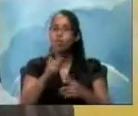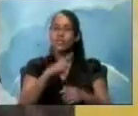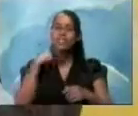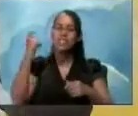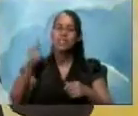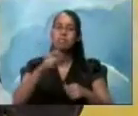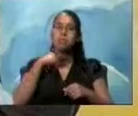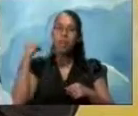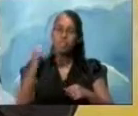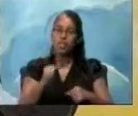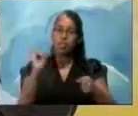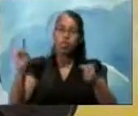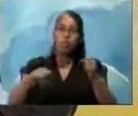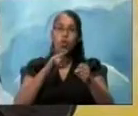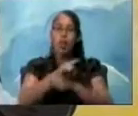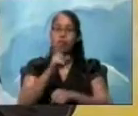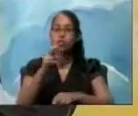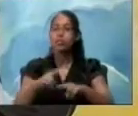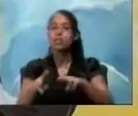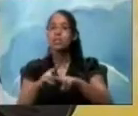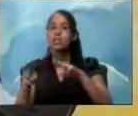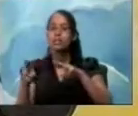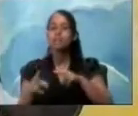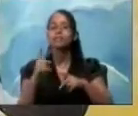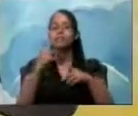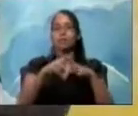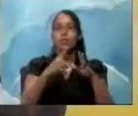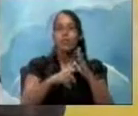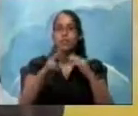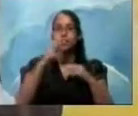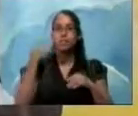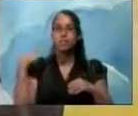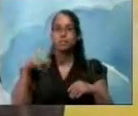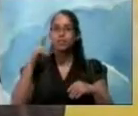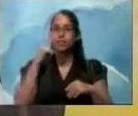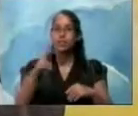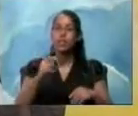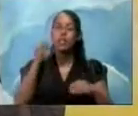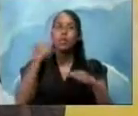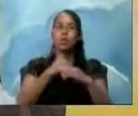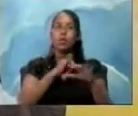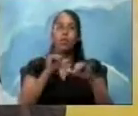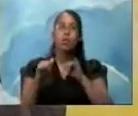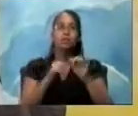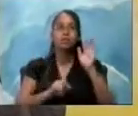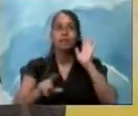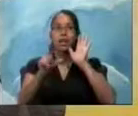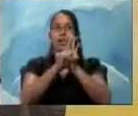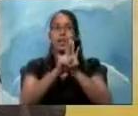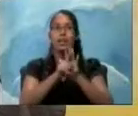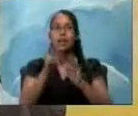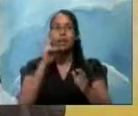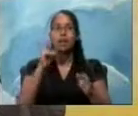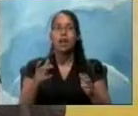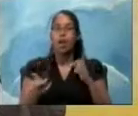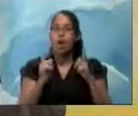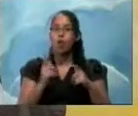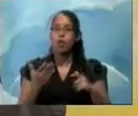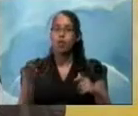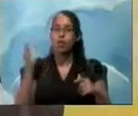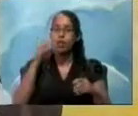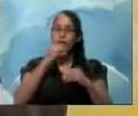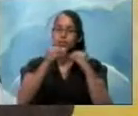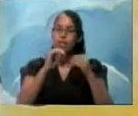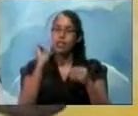matando. Una de las cosas que nosotros tenemos que tomar en cuenta, y esto lo deben tomar las leyes, y lo deben tomar en cuenta también aún los que cometen el